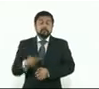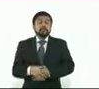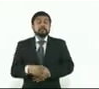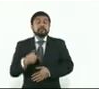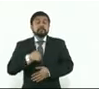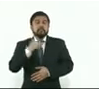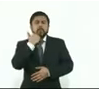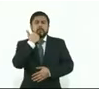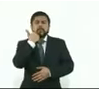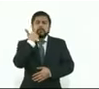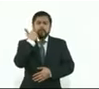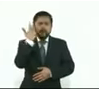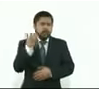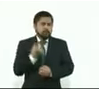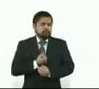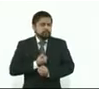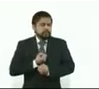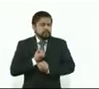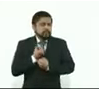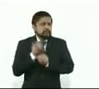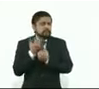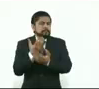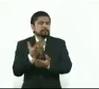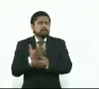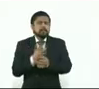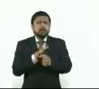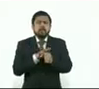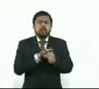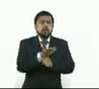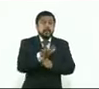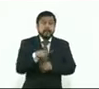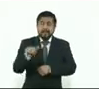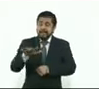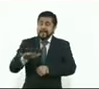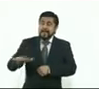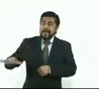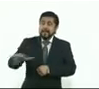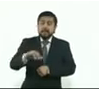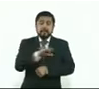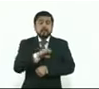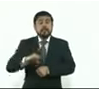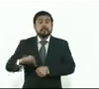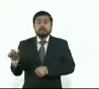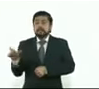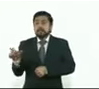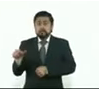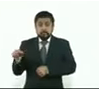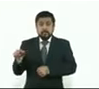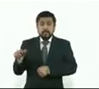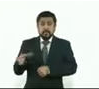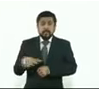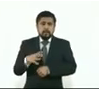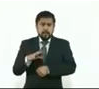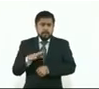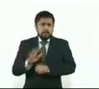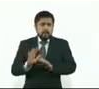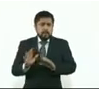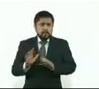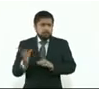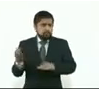muy enfáticamente que la alcaldía de Xochimilco tiene toda la disposición